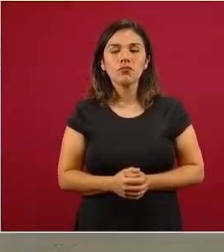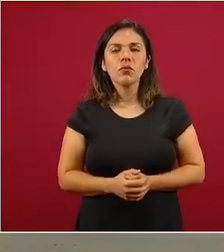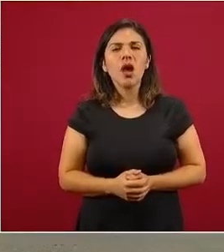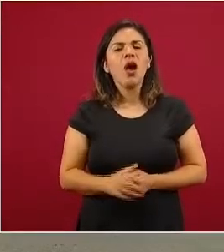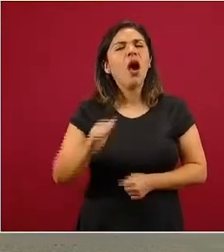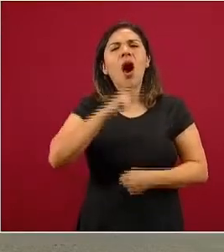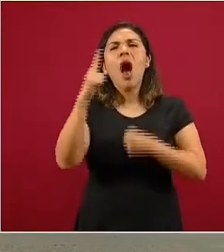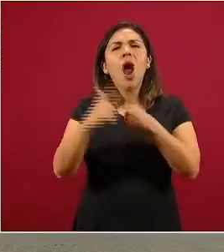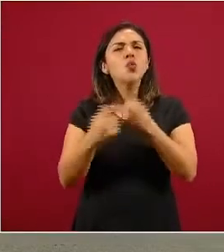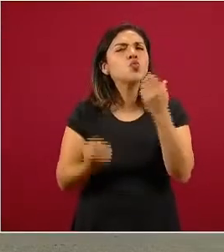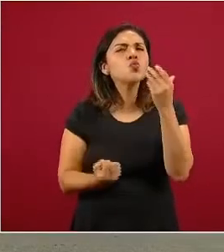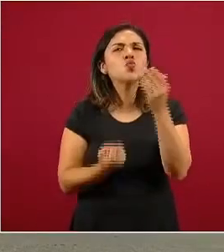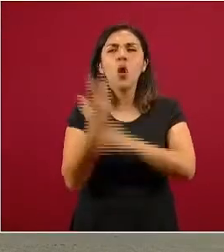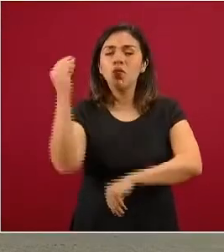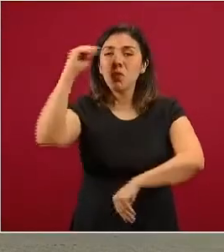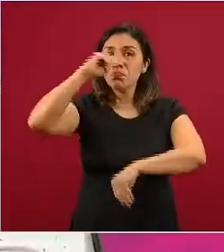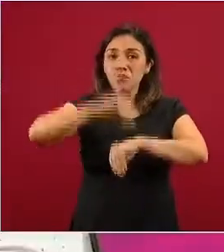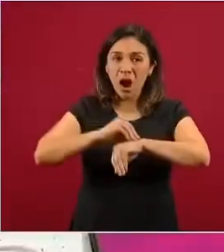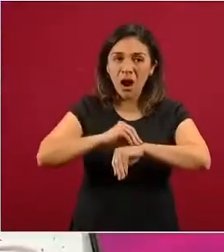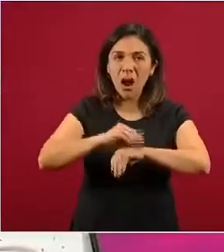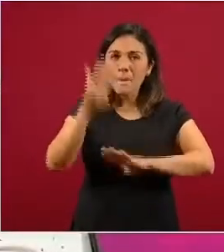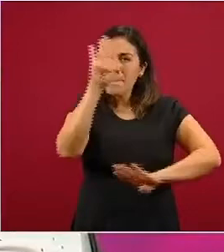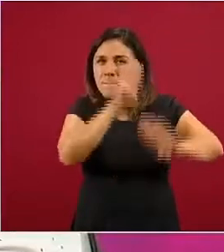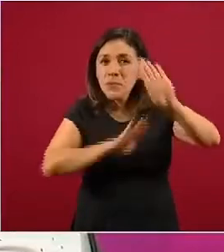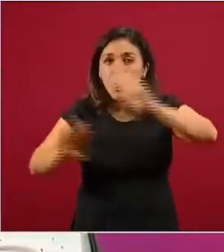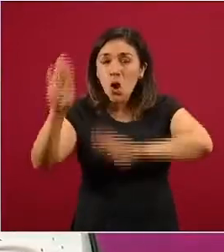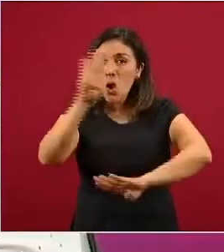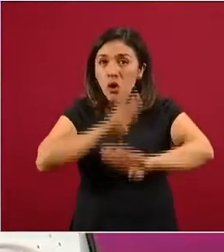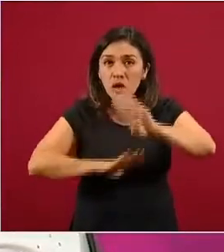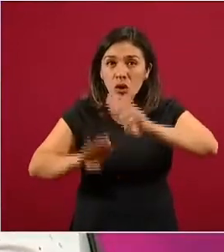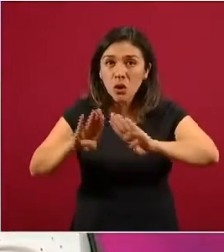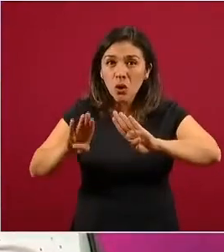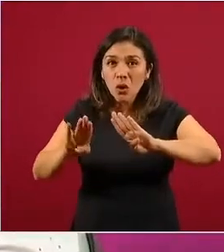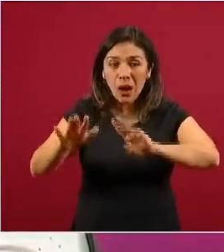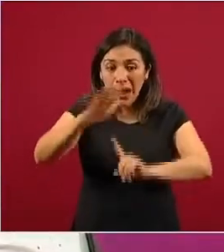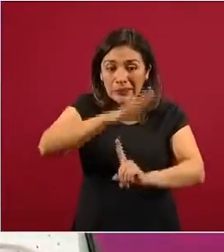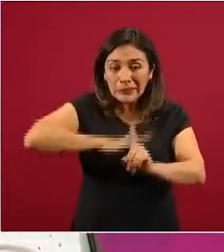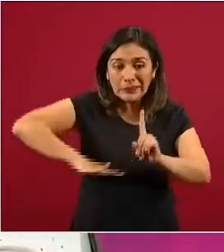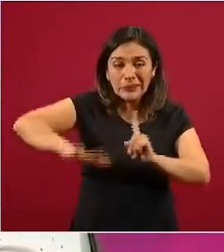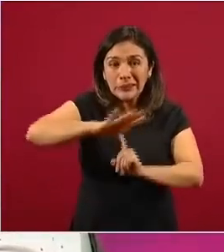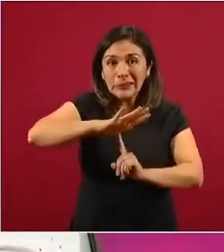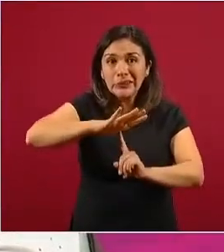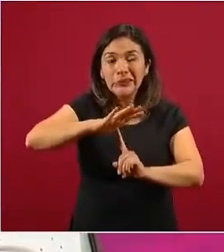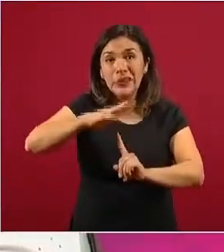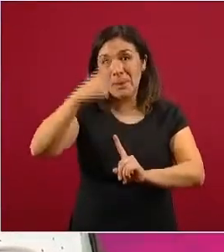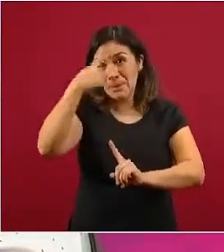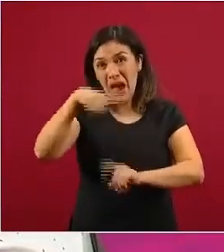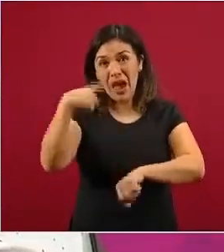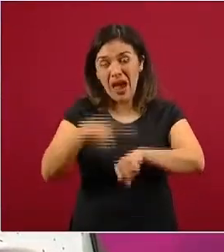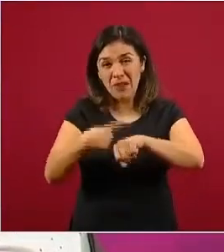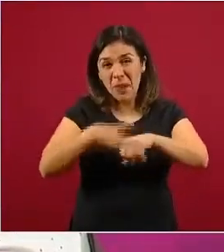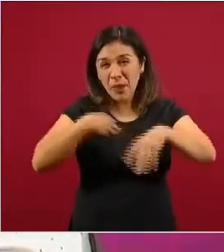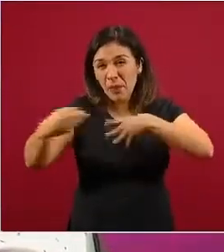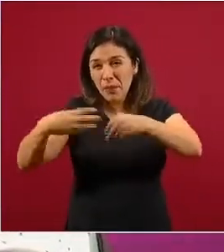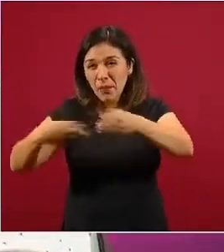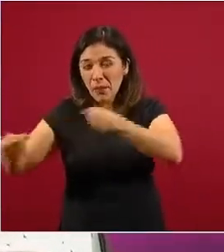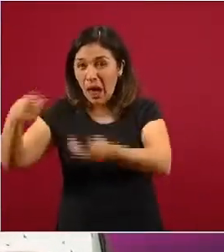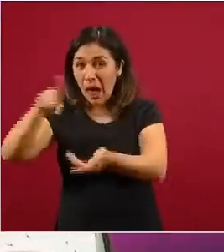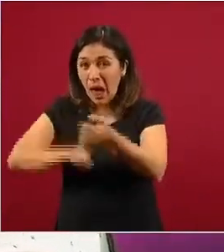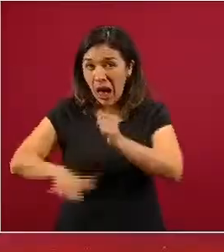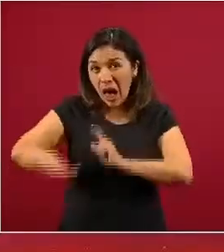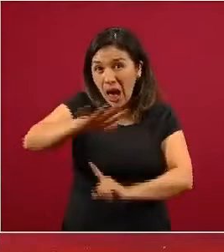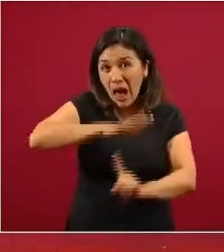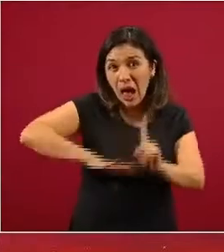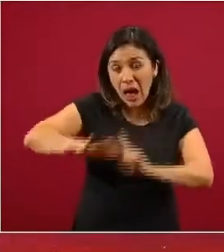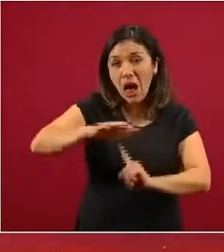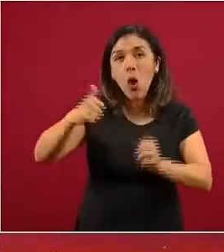en el boletín cada una de las 24 entidades que están incluidas, para que puedan observar en cada entidad cuánto exceso de mortalidad